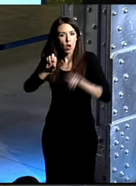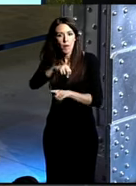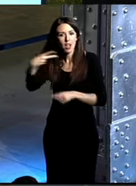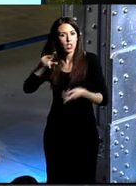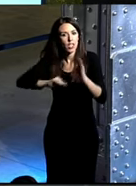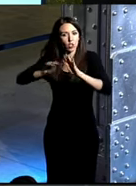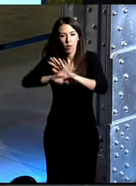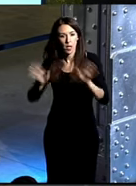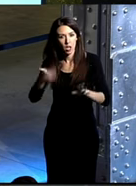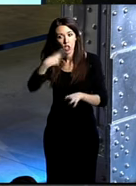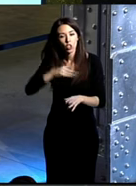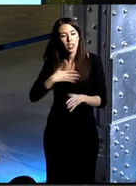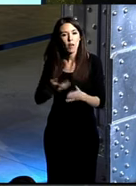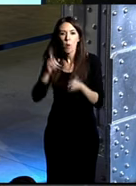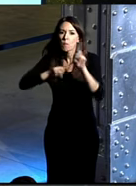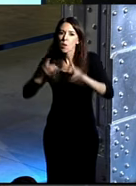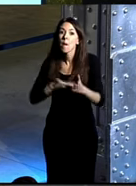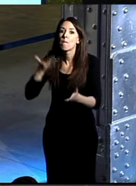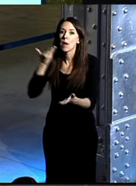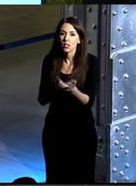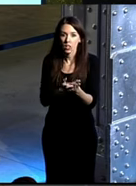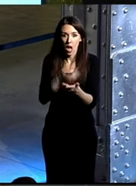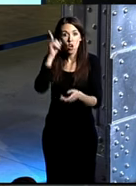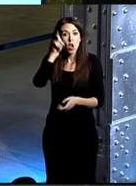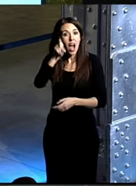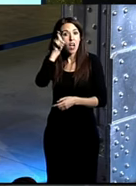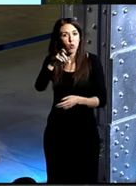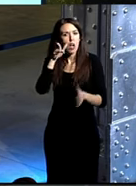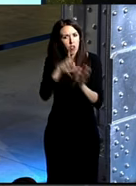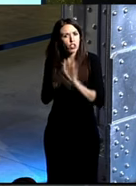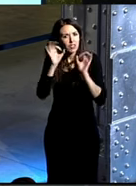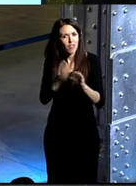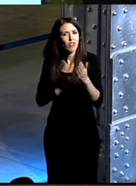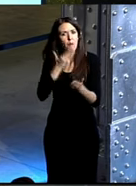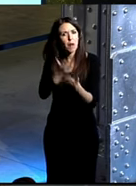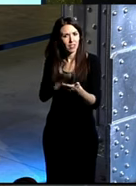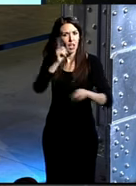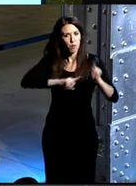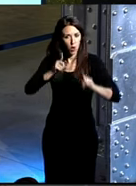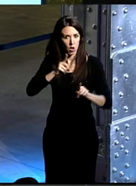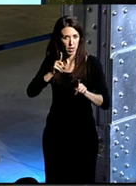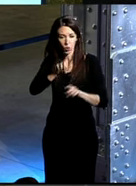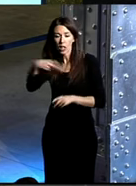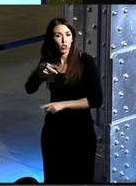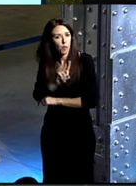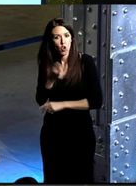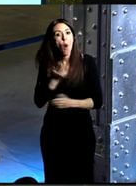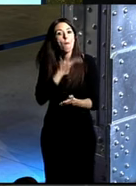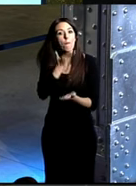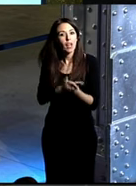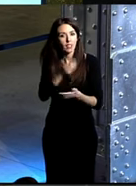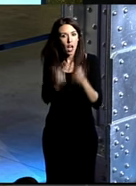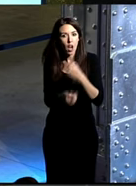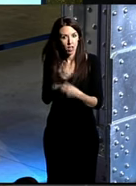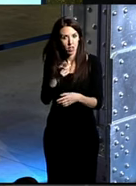problemas. Nosotros lo que queremos es plantear problemas. Una educación disruptiva lo que hace es plantear problemas, no resolver problemas. Entonces en esa dirección va lo que se